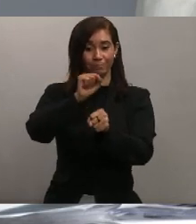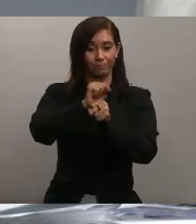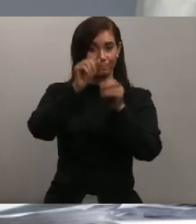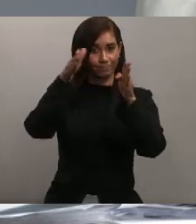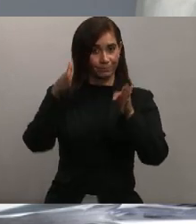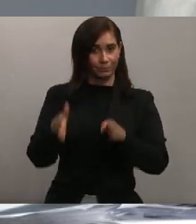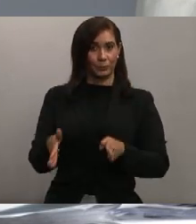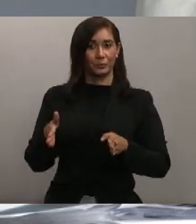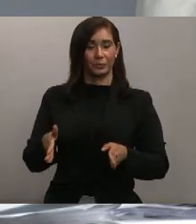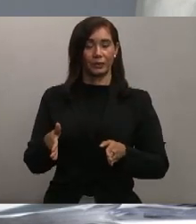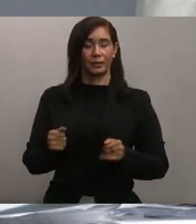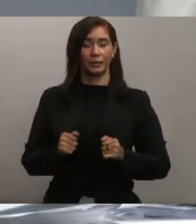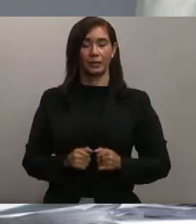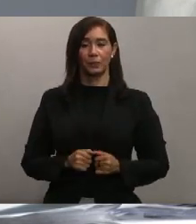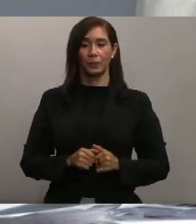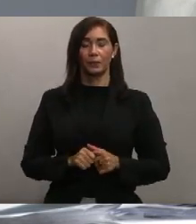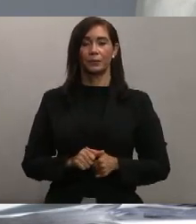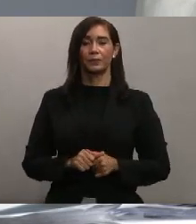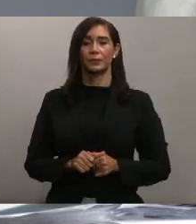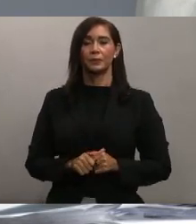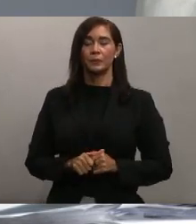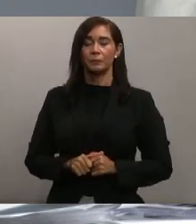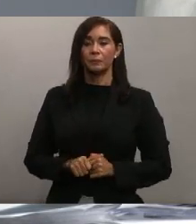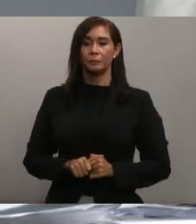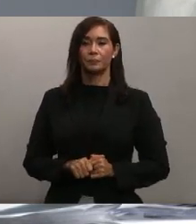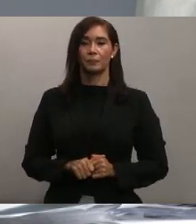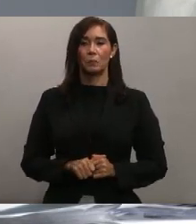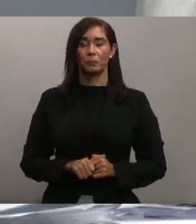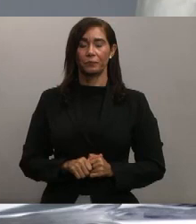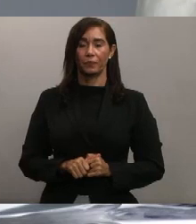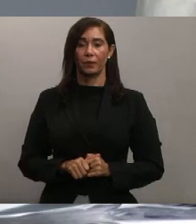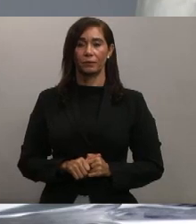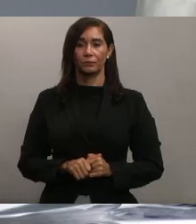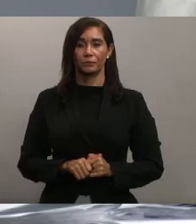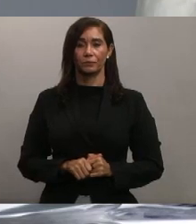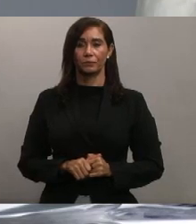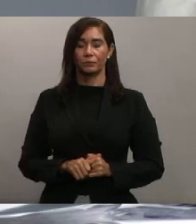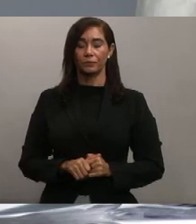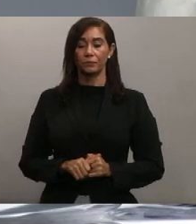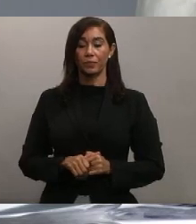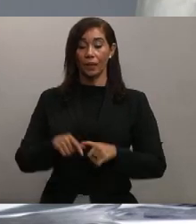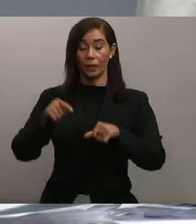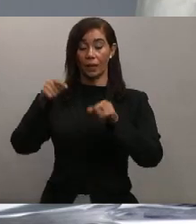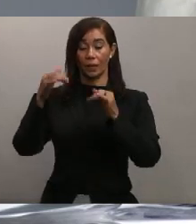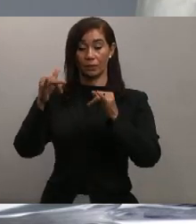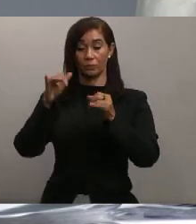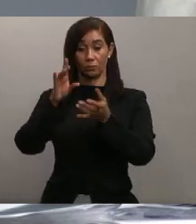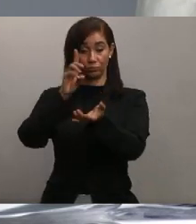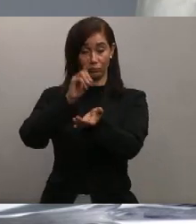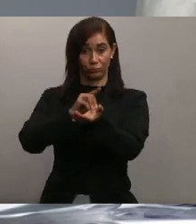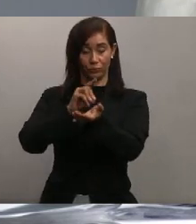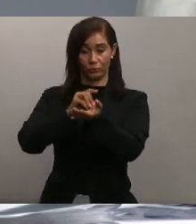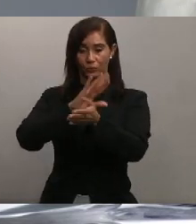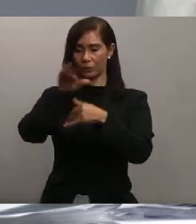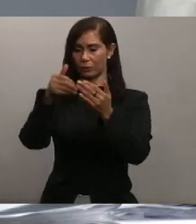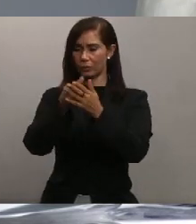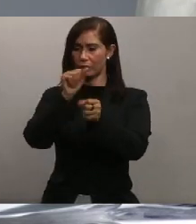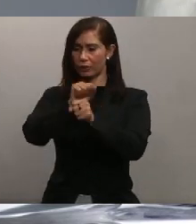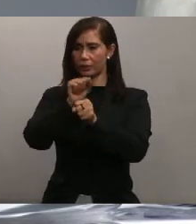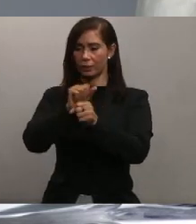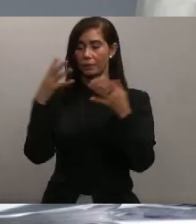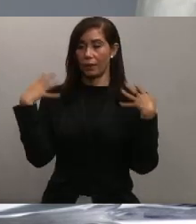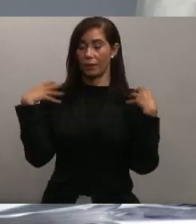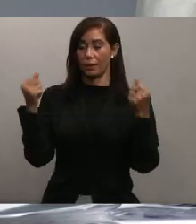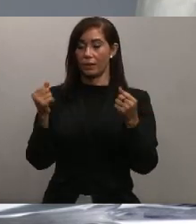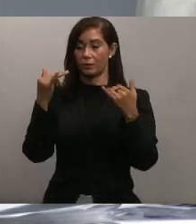el cual no se encuentra en medio de esta calamidad pública internacional o pandemia.